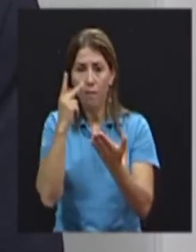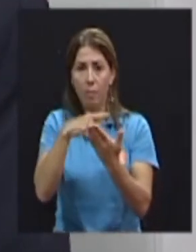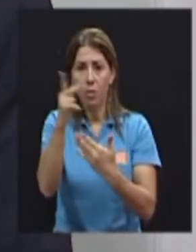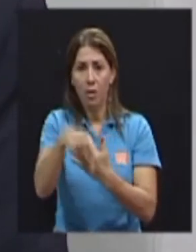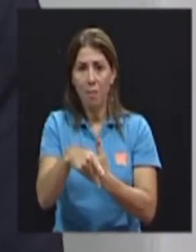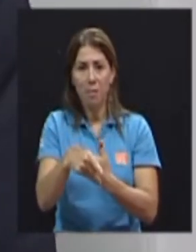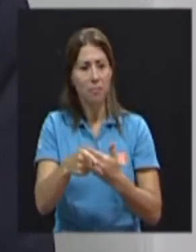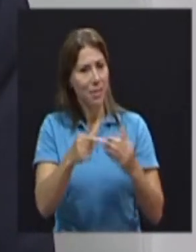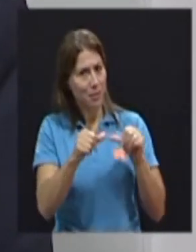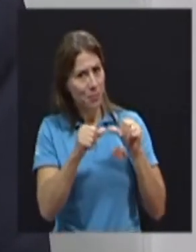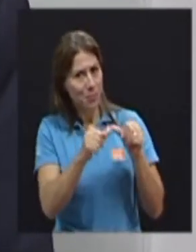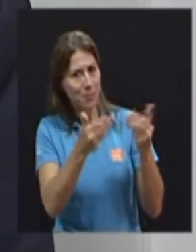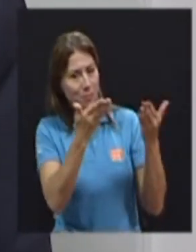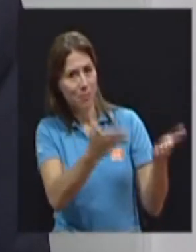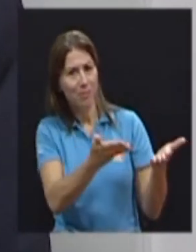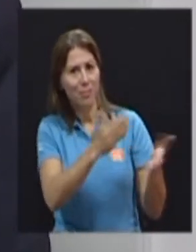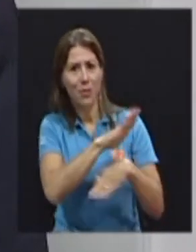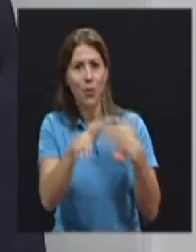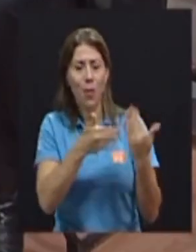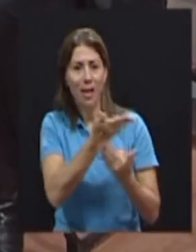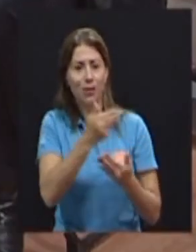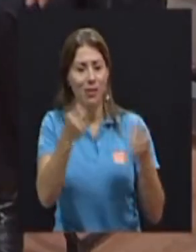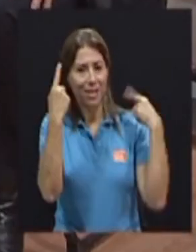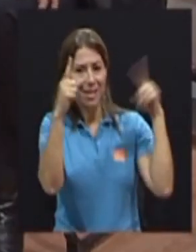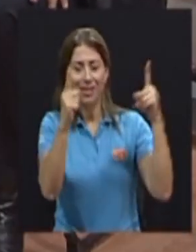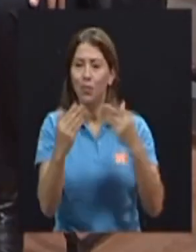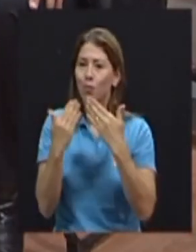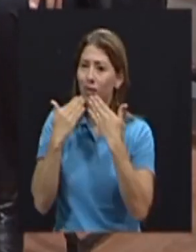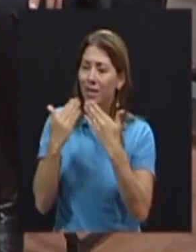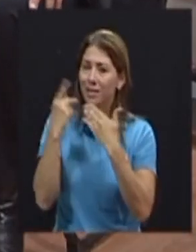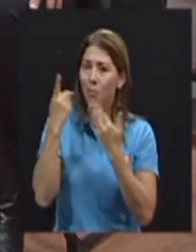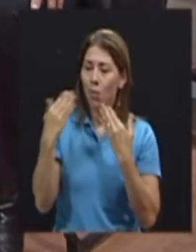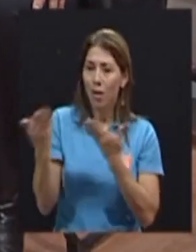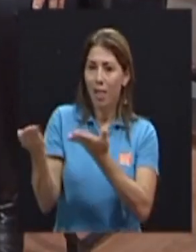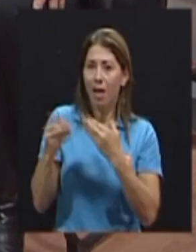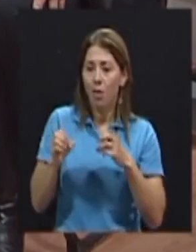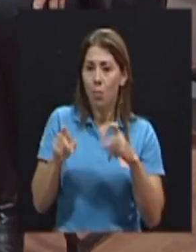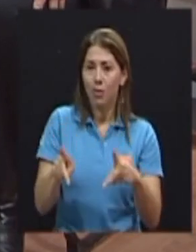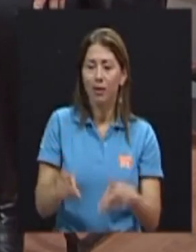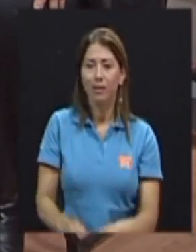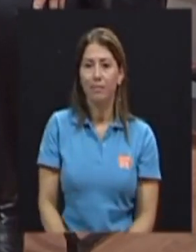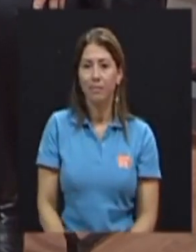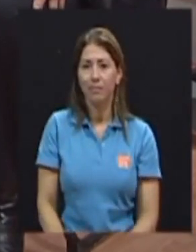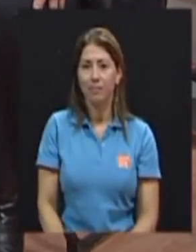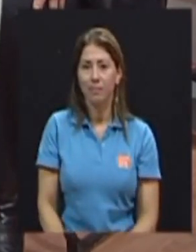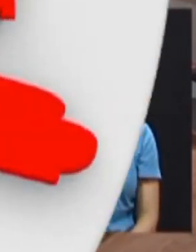Y adelante, don Marcelo, que todas las cosas sean éxitos. Muchas gracias por esta oportunidad, don Juan, muy amable.